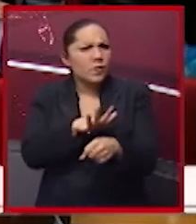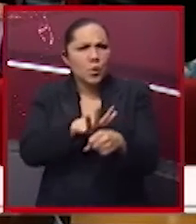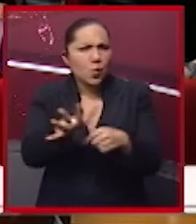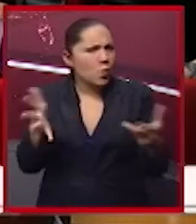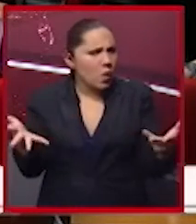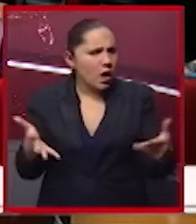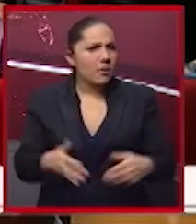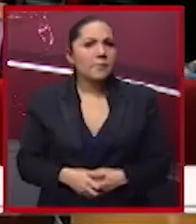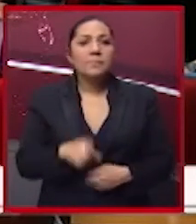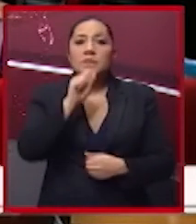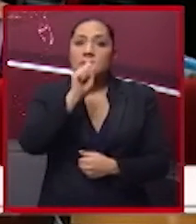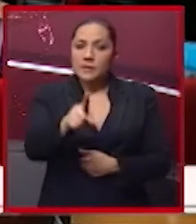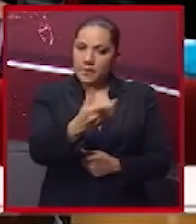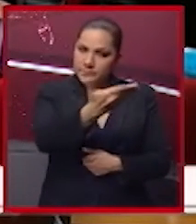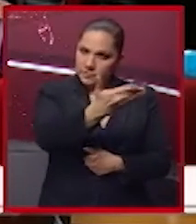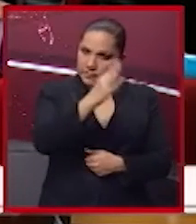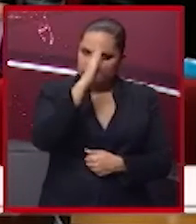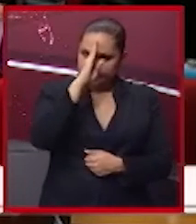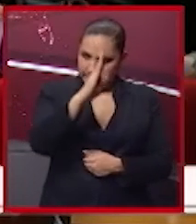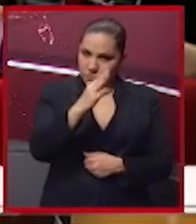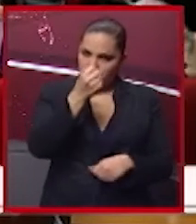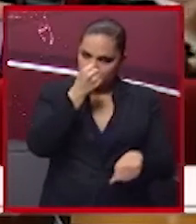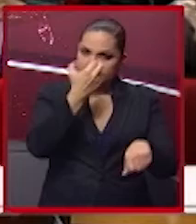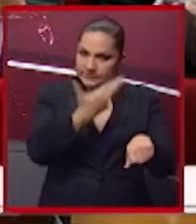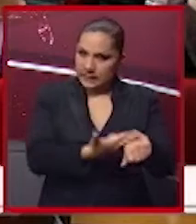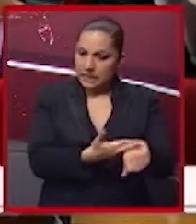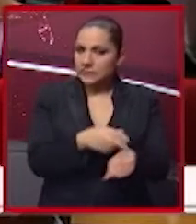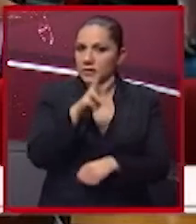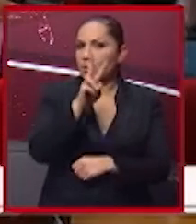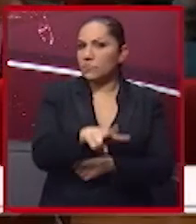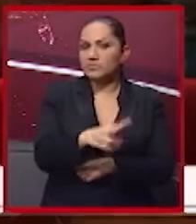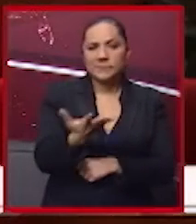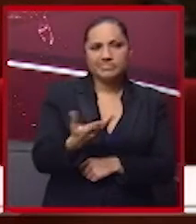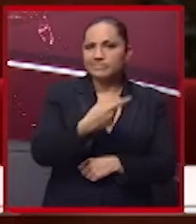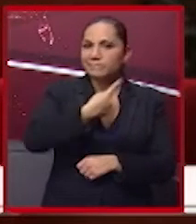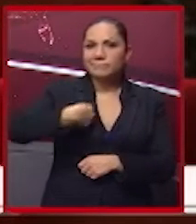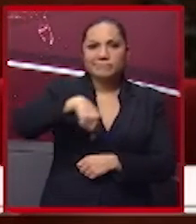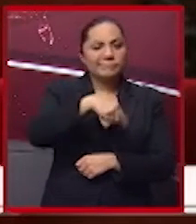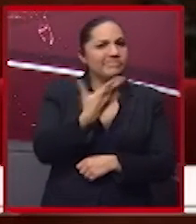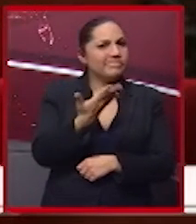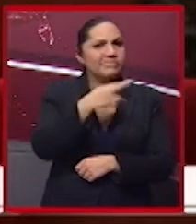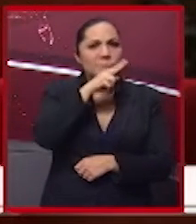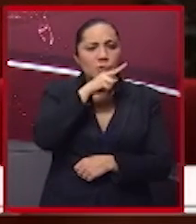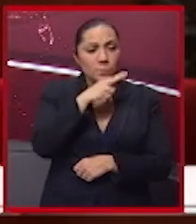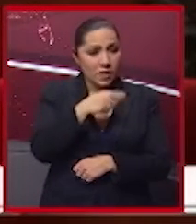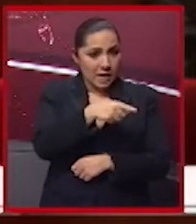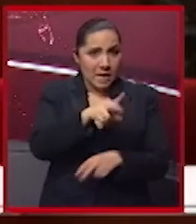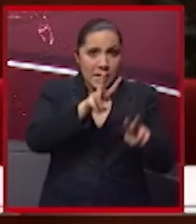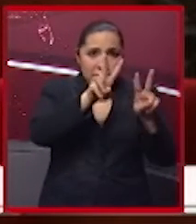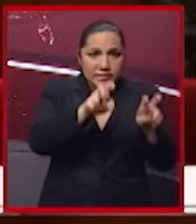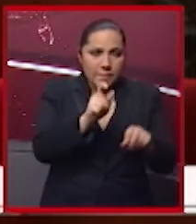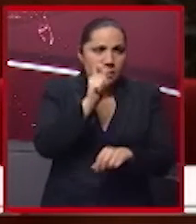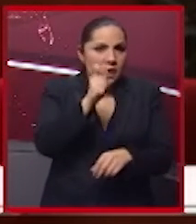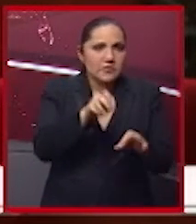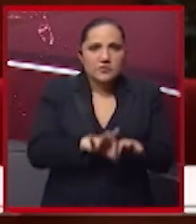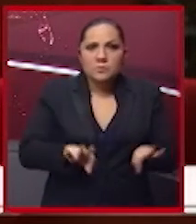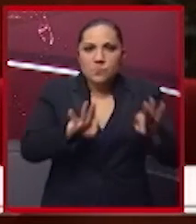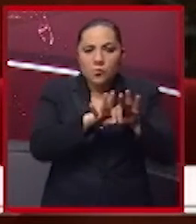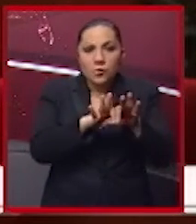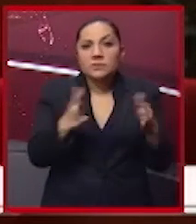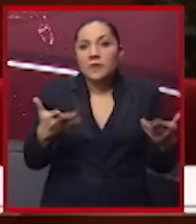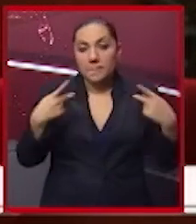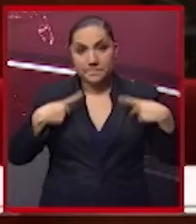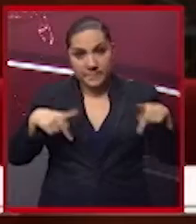canciller, lamentamos que un tema de mayor interés nacional, como son nuestros compatriotas en la